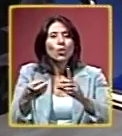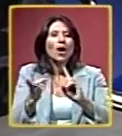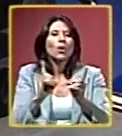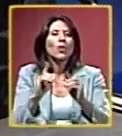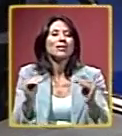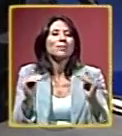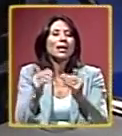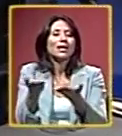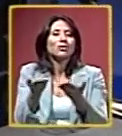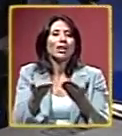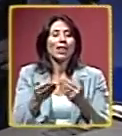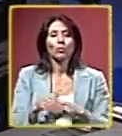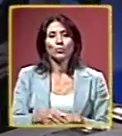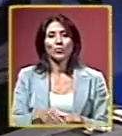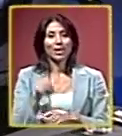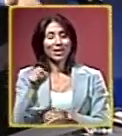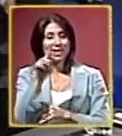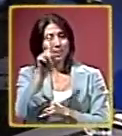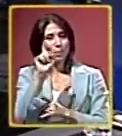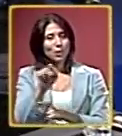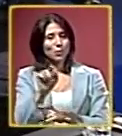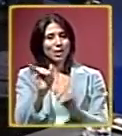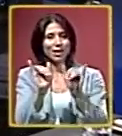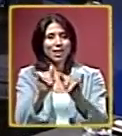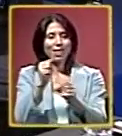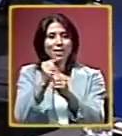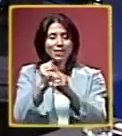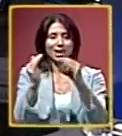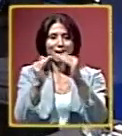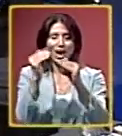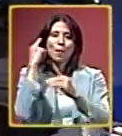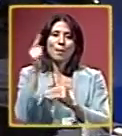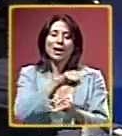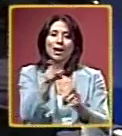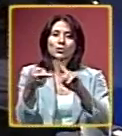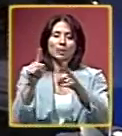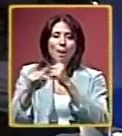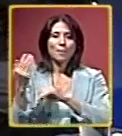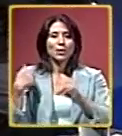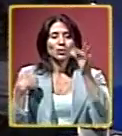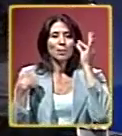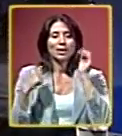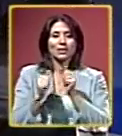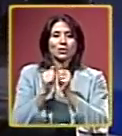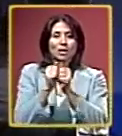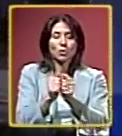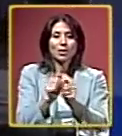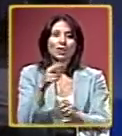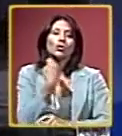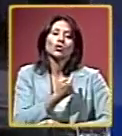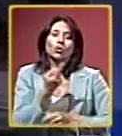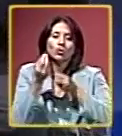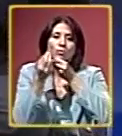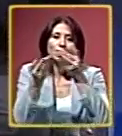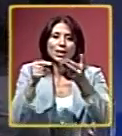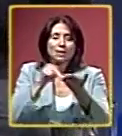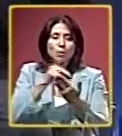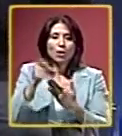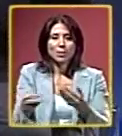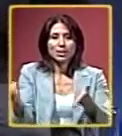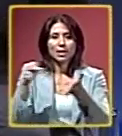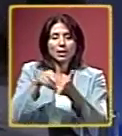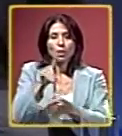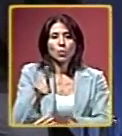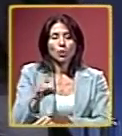esa pregunta ahí se la dejamos de tarea a las amigas y amigos que nos están acompañando, a los que les tenemos que decir que este programa se repite el